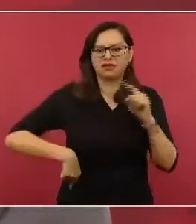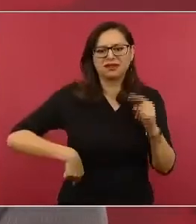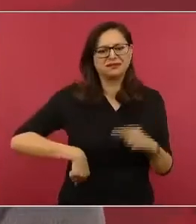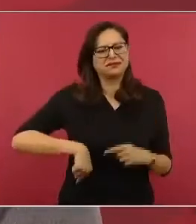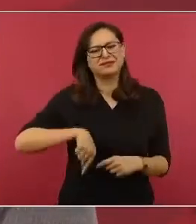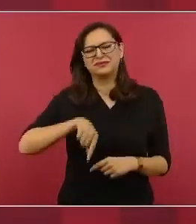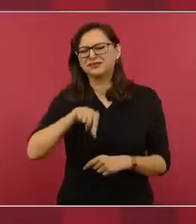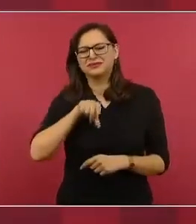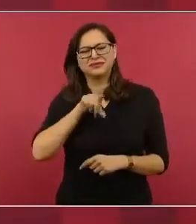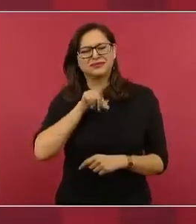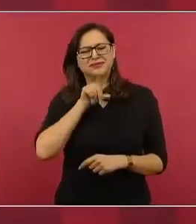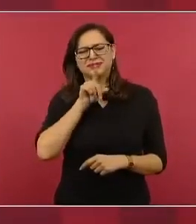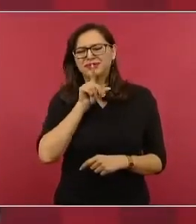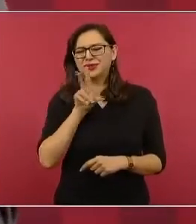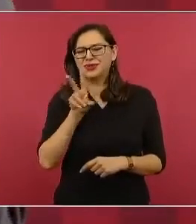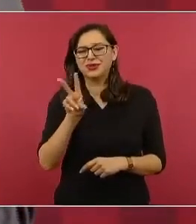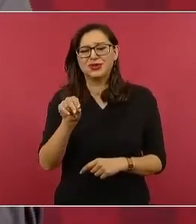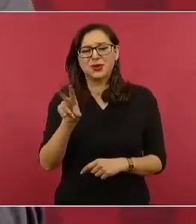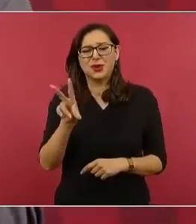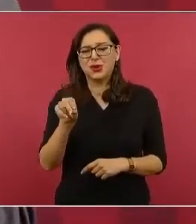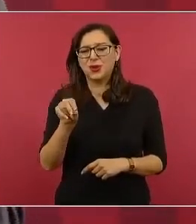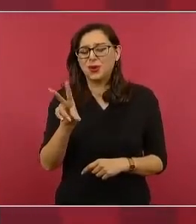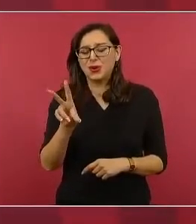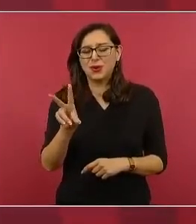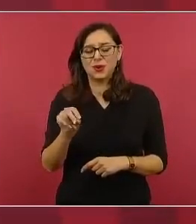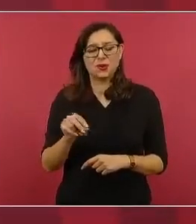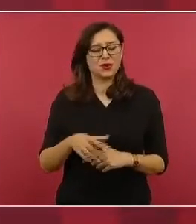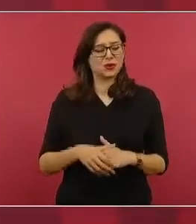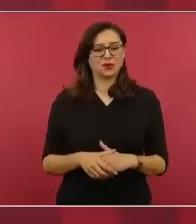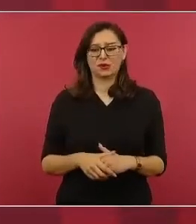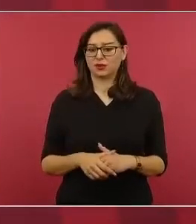porque es la privatización